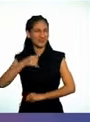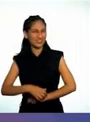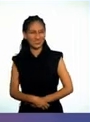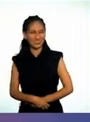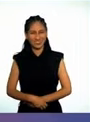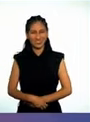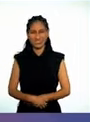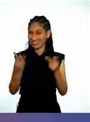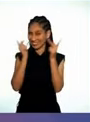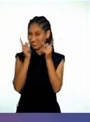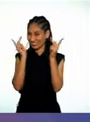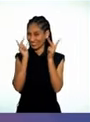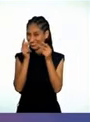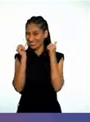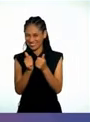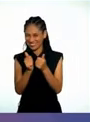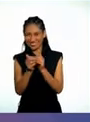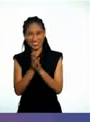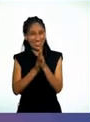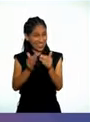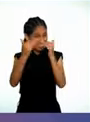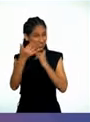excellent alcohol